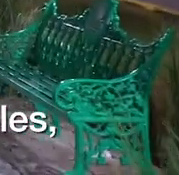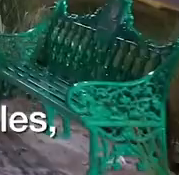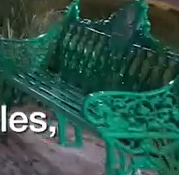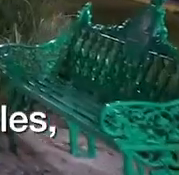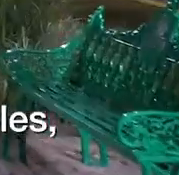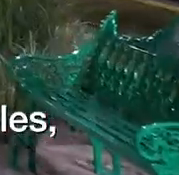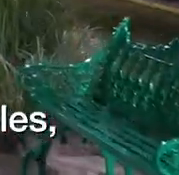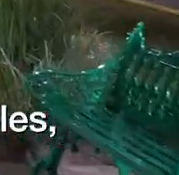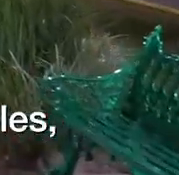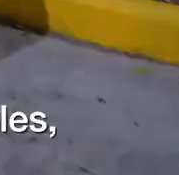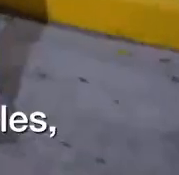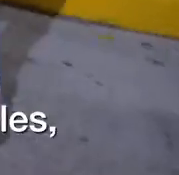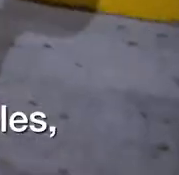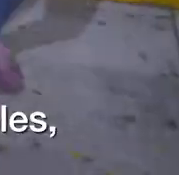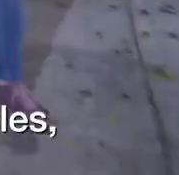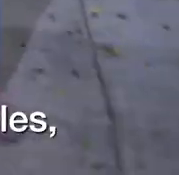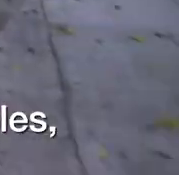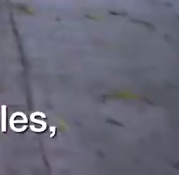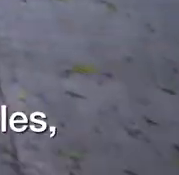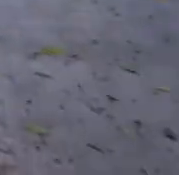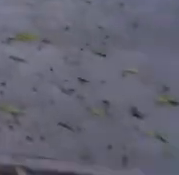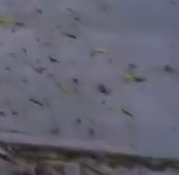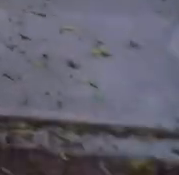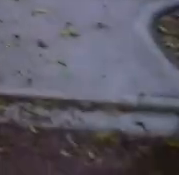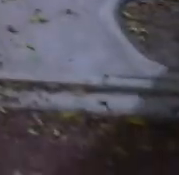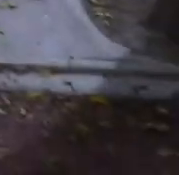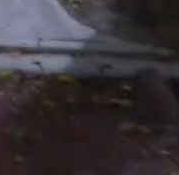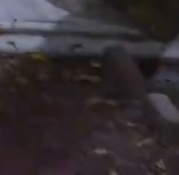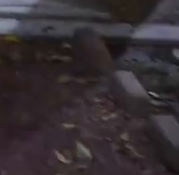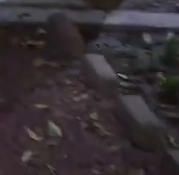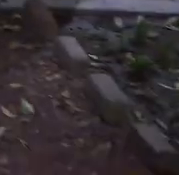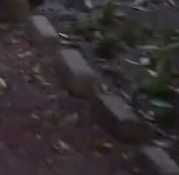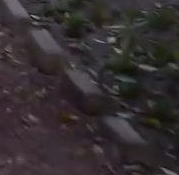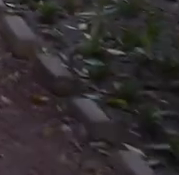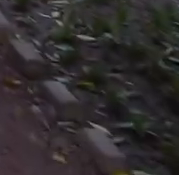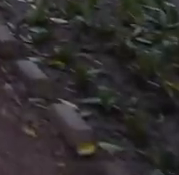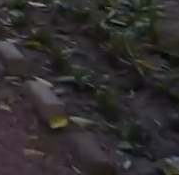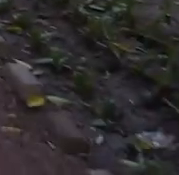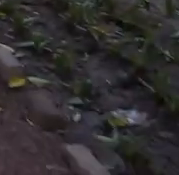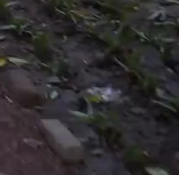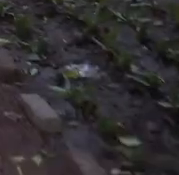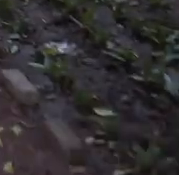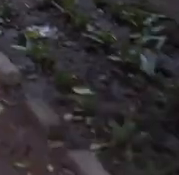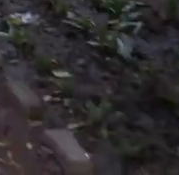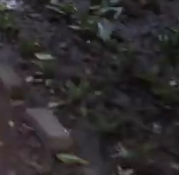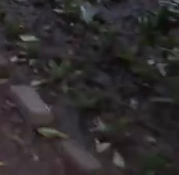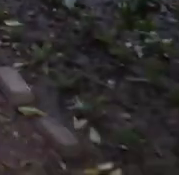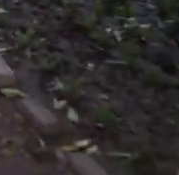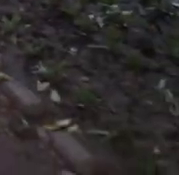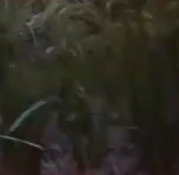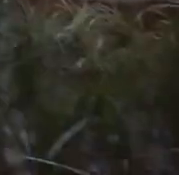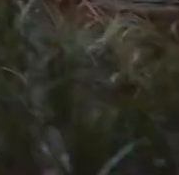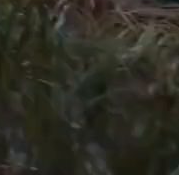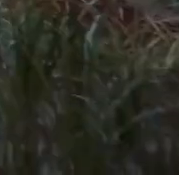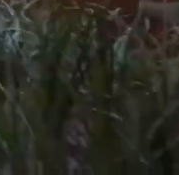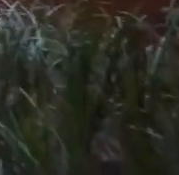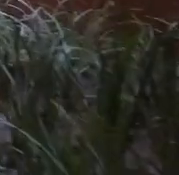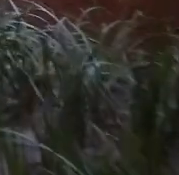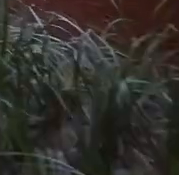El objetivo es que las calles sean espacios agradables donde las capitalinas puedan transitar de día y de noche sin temor.